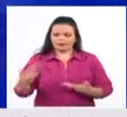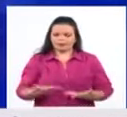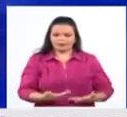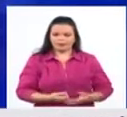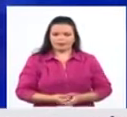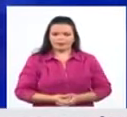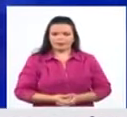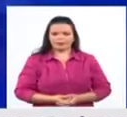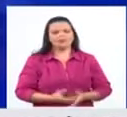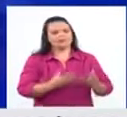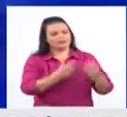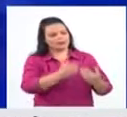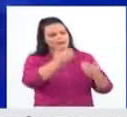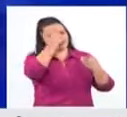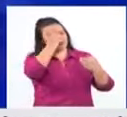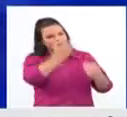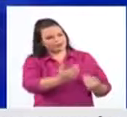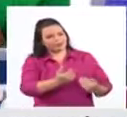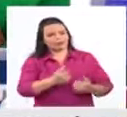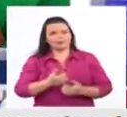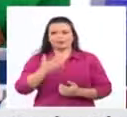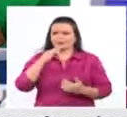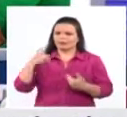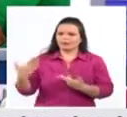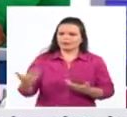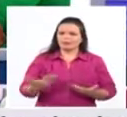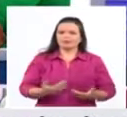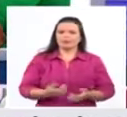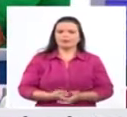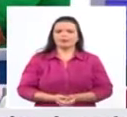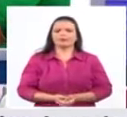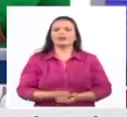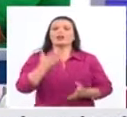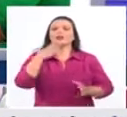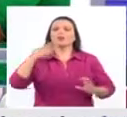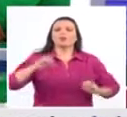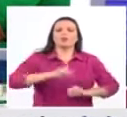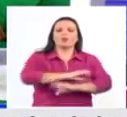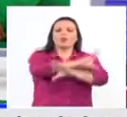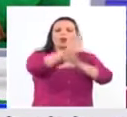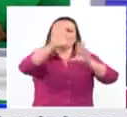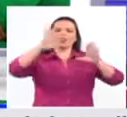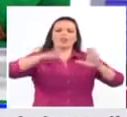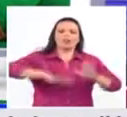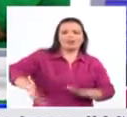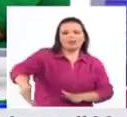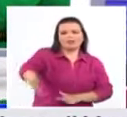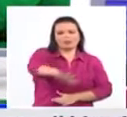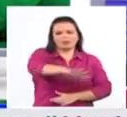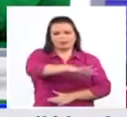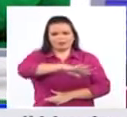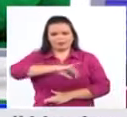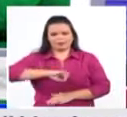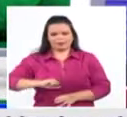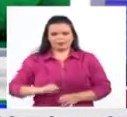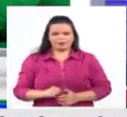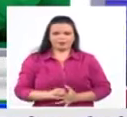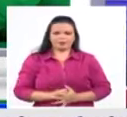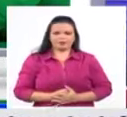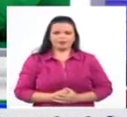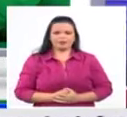darme la bienvenida, Gisela, y bueno, darle buenos días a ustedes y a los televidentes que nos están